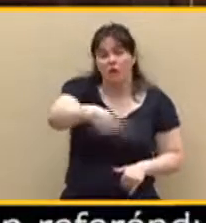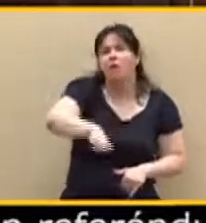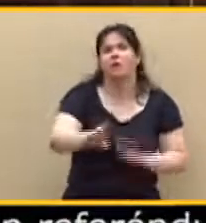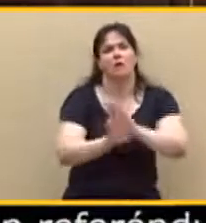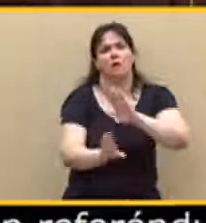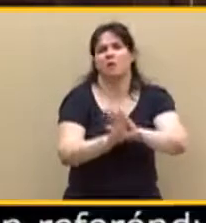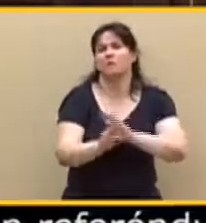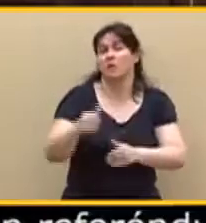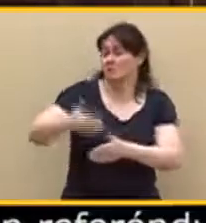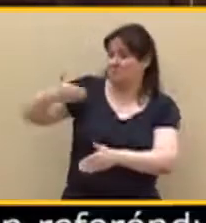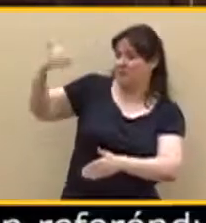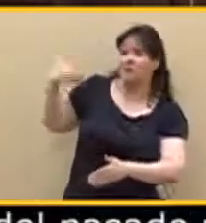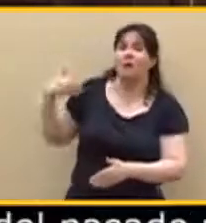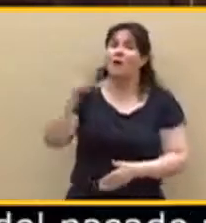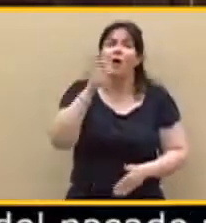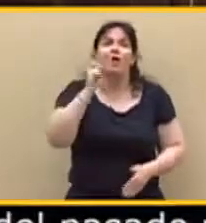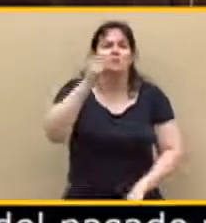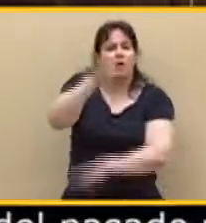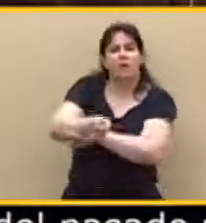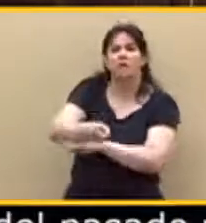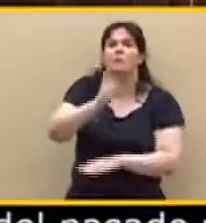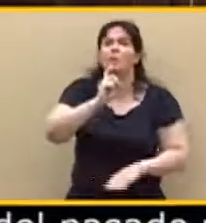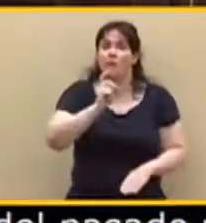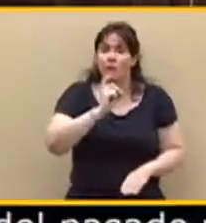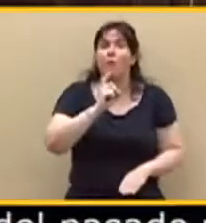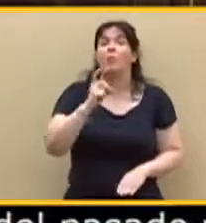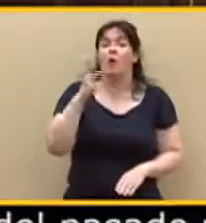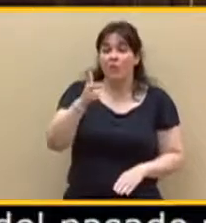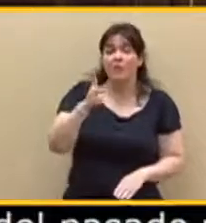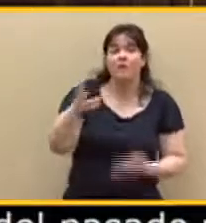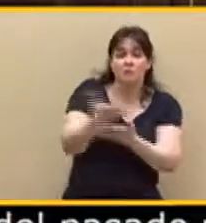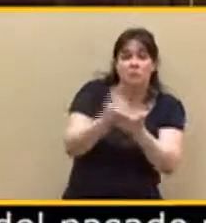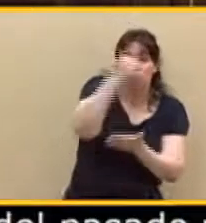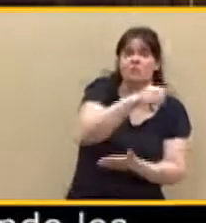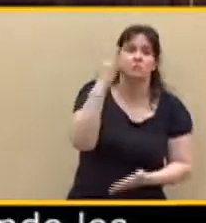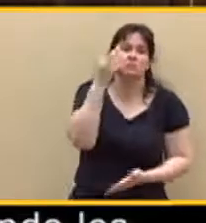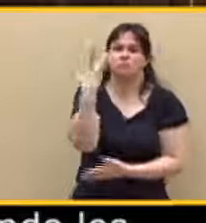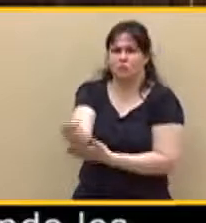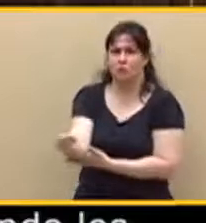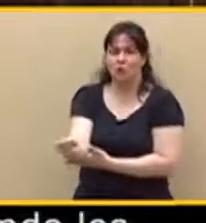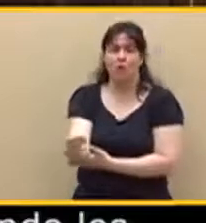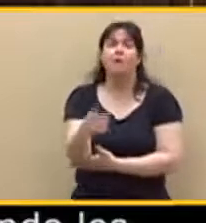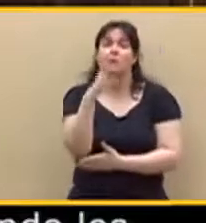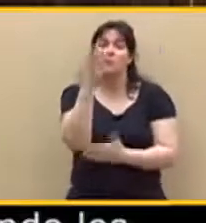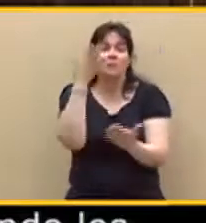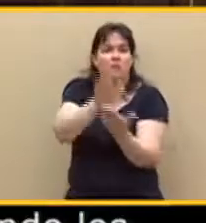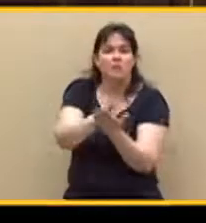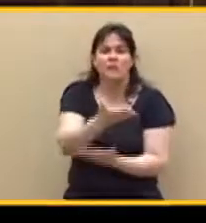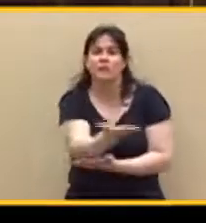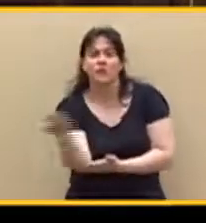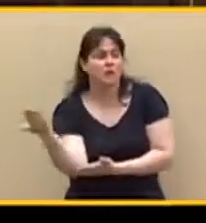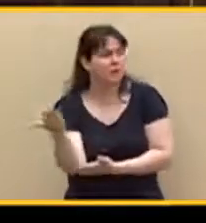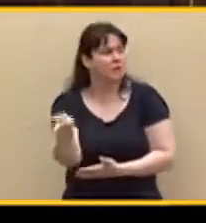pueden imponer su voluntad negando los derechos de todos y de todas. Y frente a ustedes, nosotros tenemos una